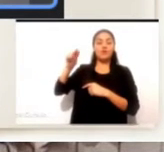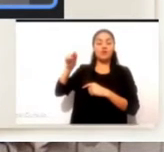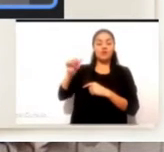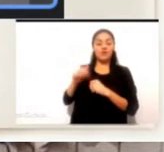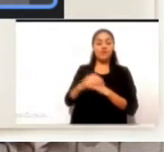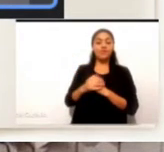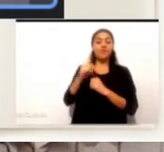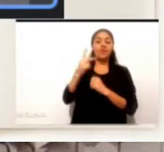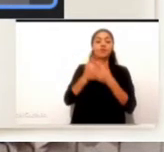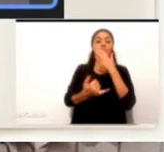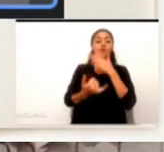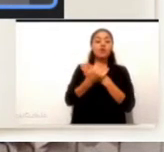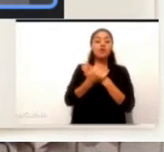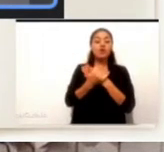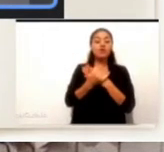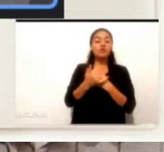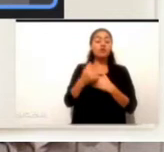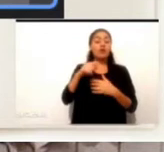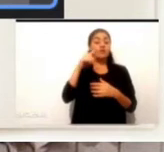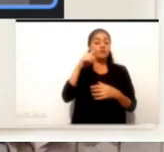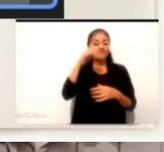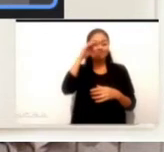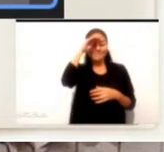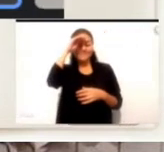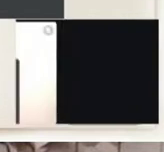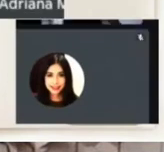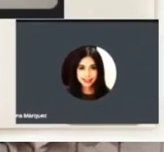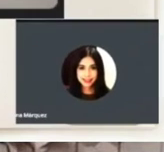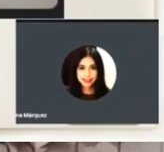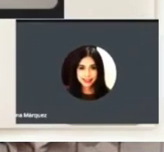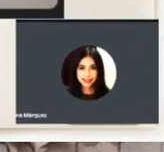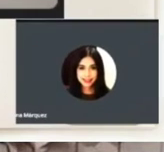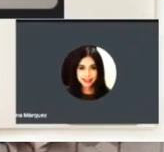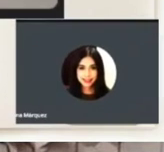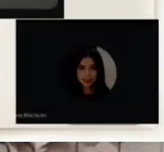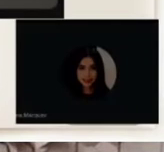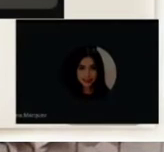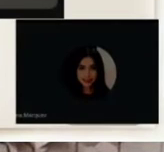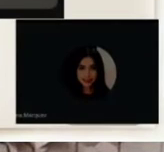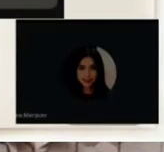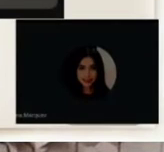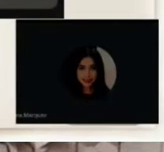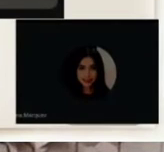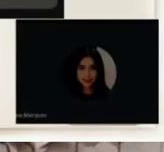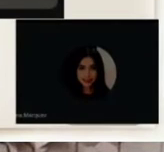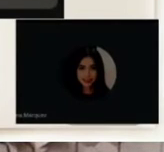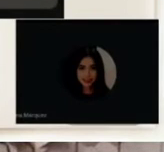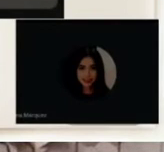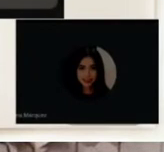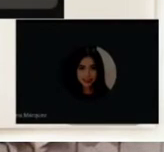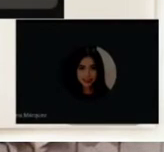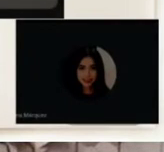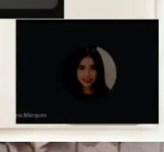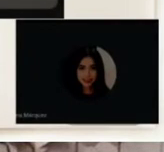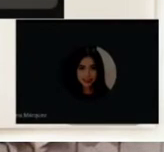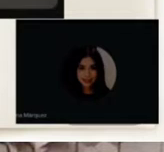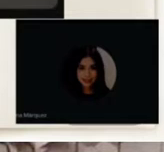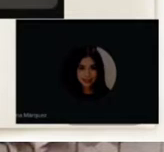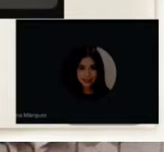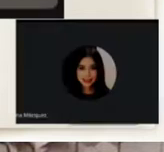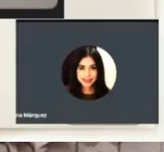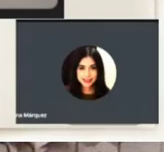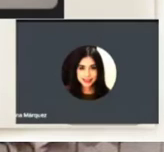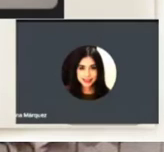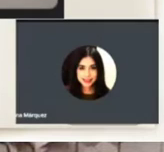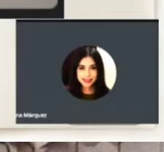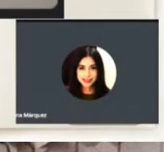considerar que este motivo de agravio deviene infundado, en virtud de que no se tiene por acreditado el uso indebido de recursos públicos,